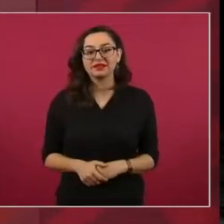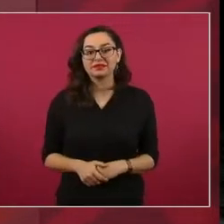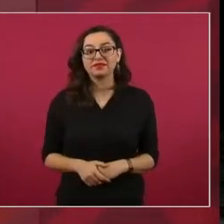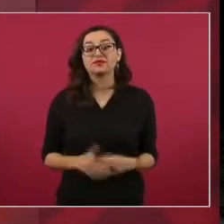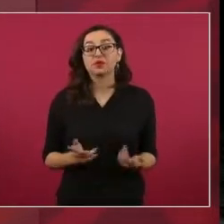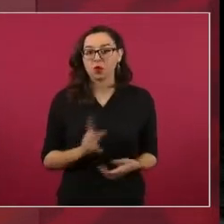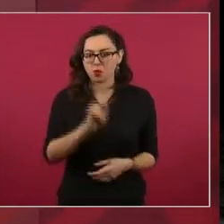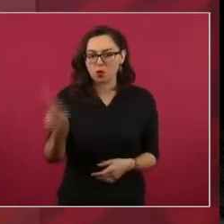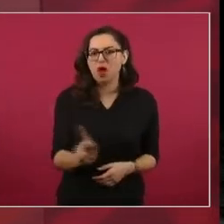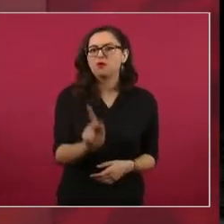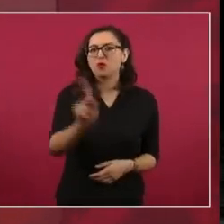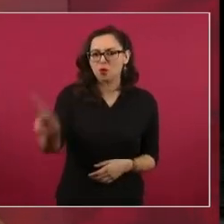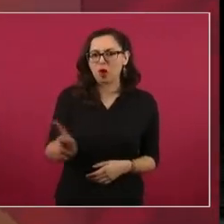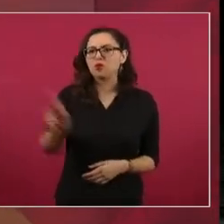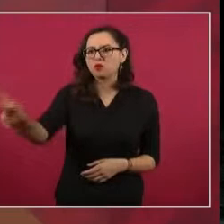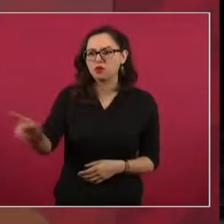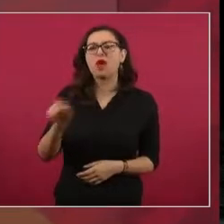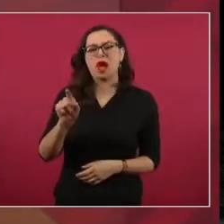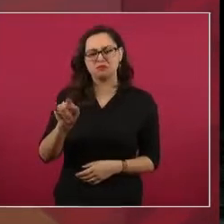ley